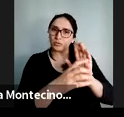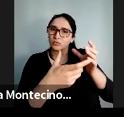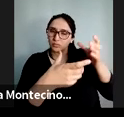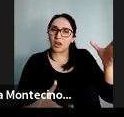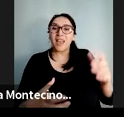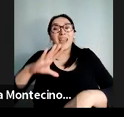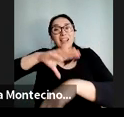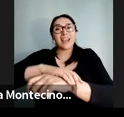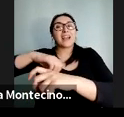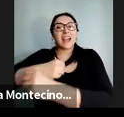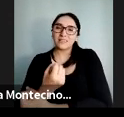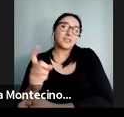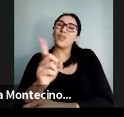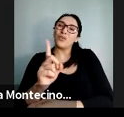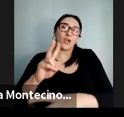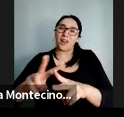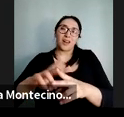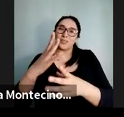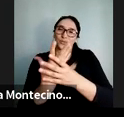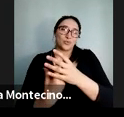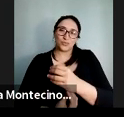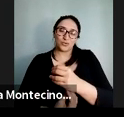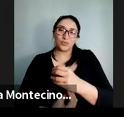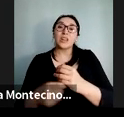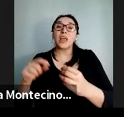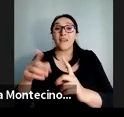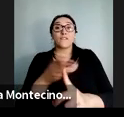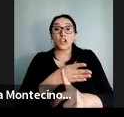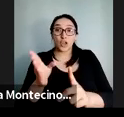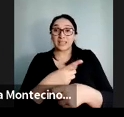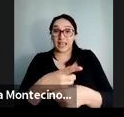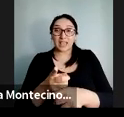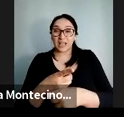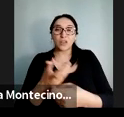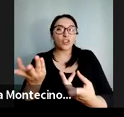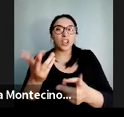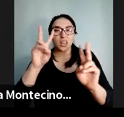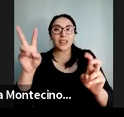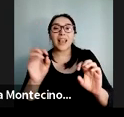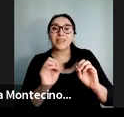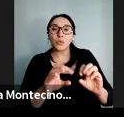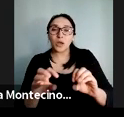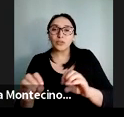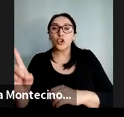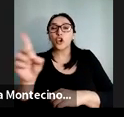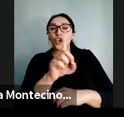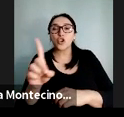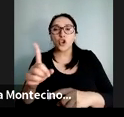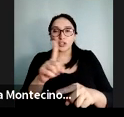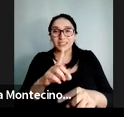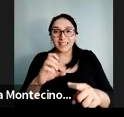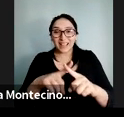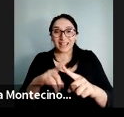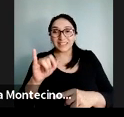solución a este tipo de hechos. La violencia de género en Internet también tiene que ver mucho con una educación no sexista, tiene que ver mucho